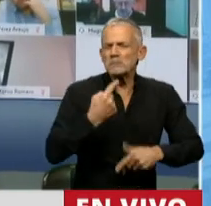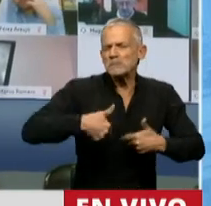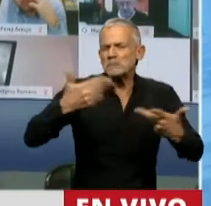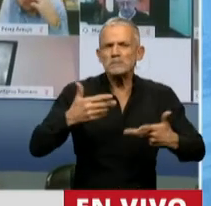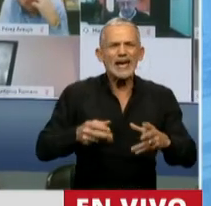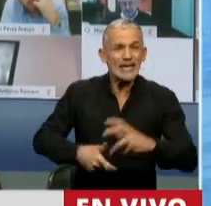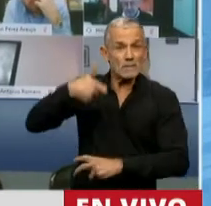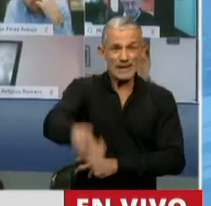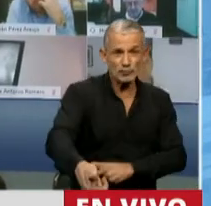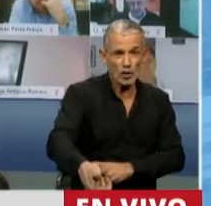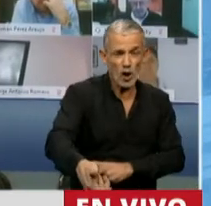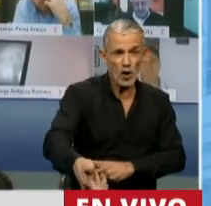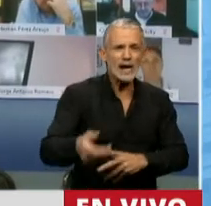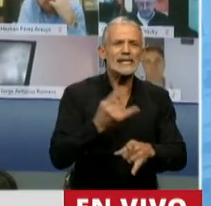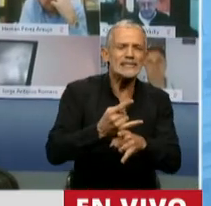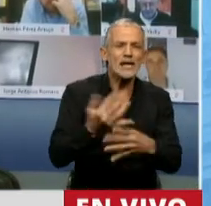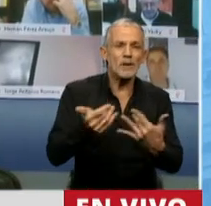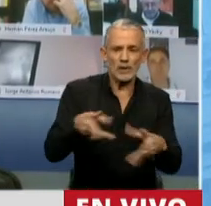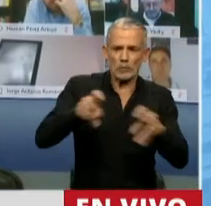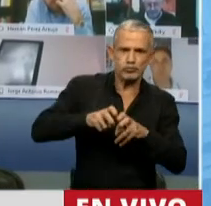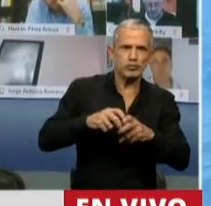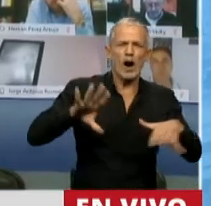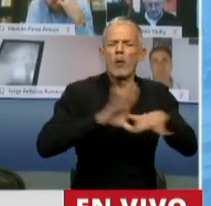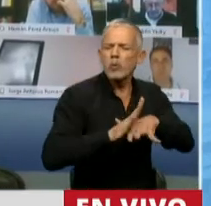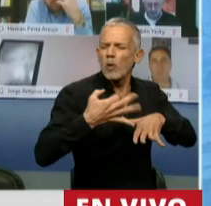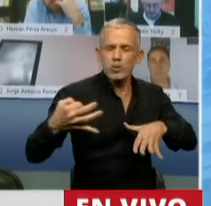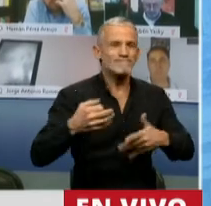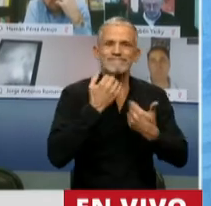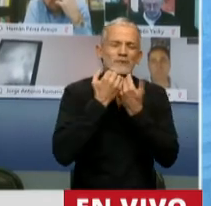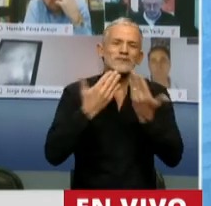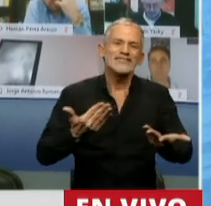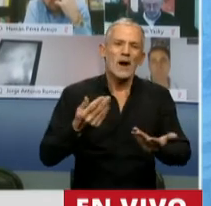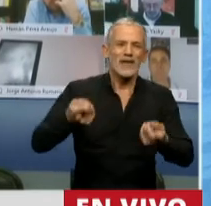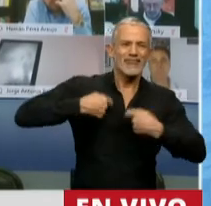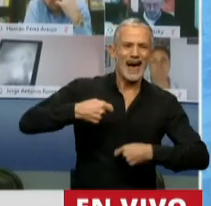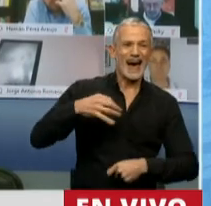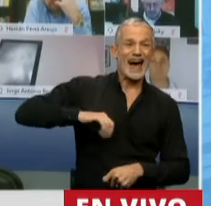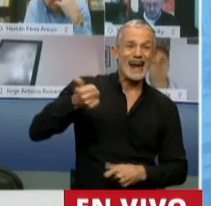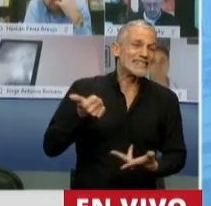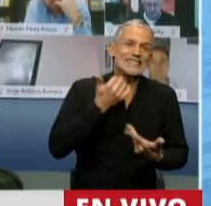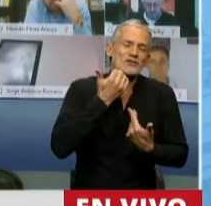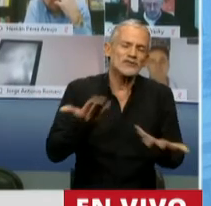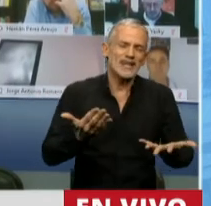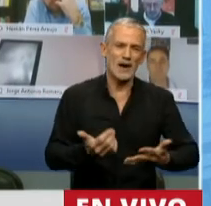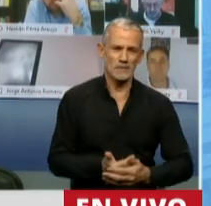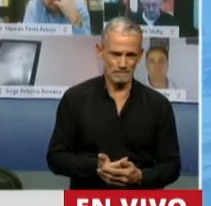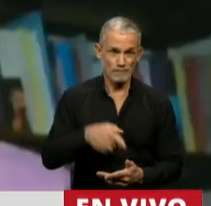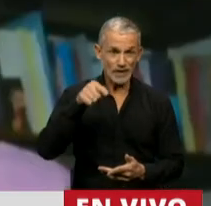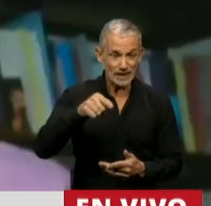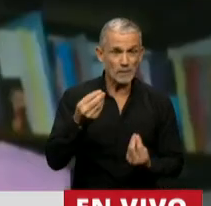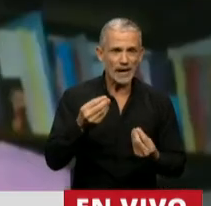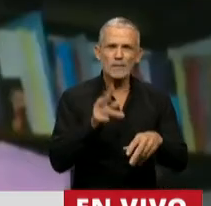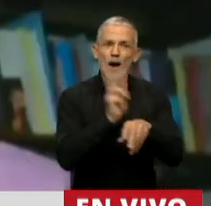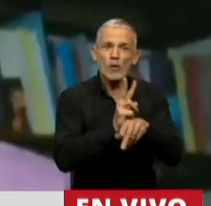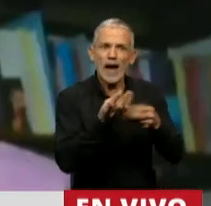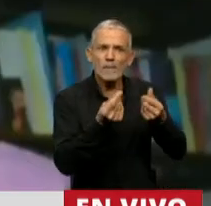las inversiones no siempre se puede tener certeza de cuánto pueden garantizar y lo importante es que para